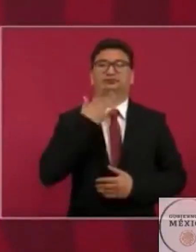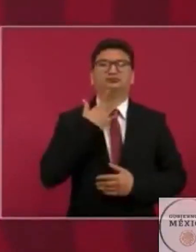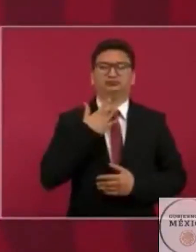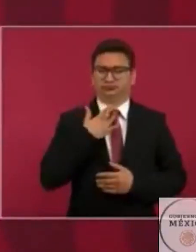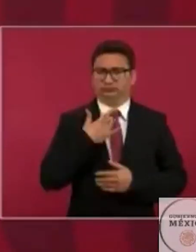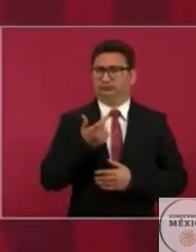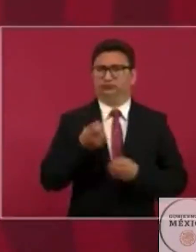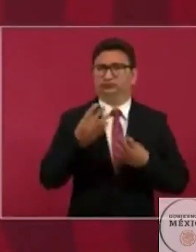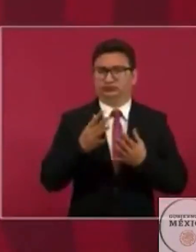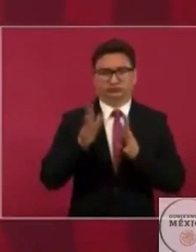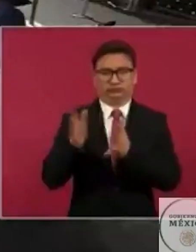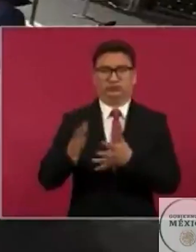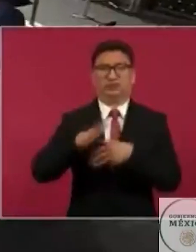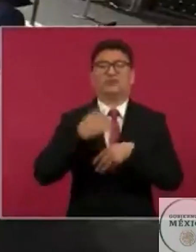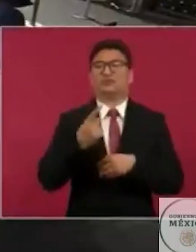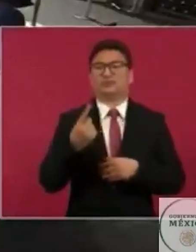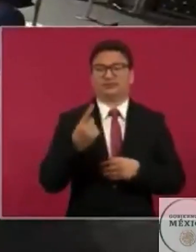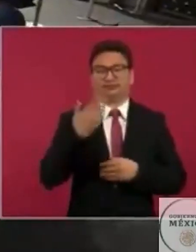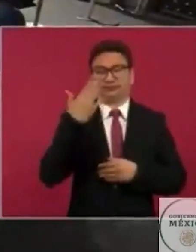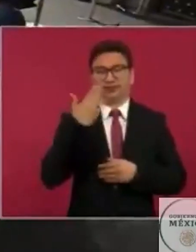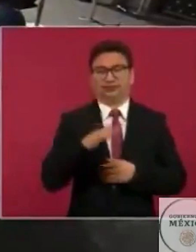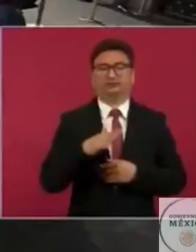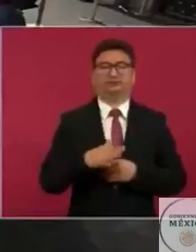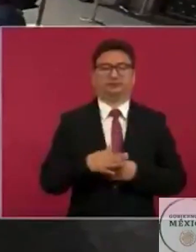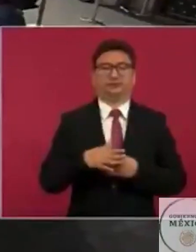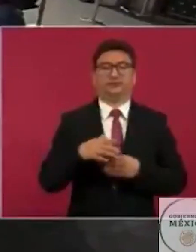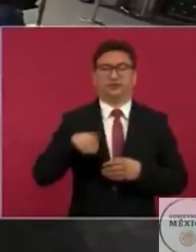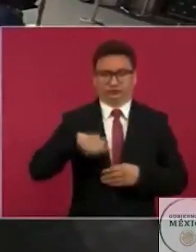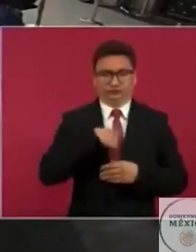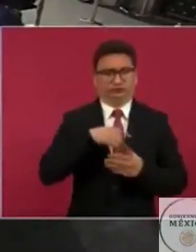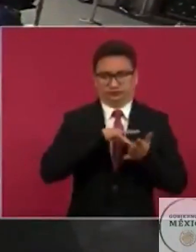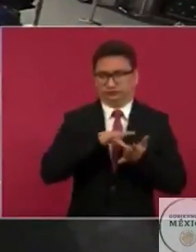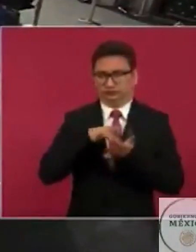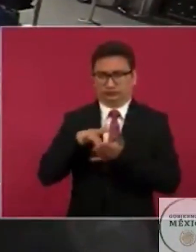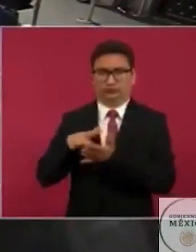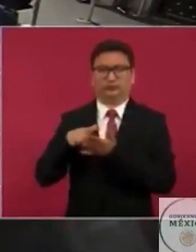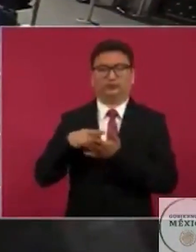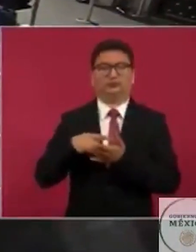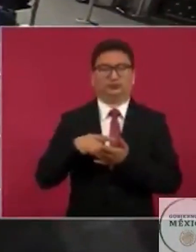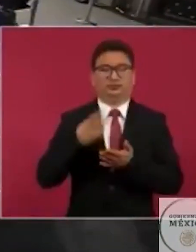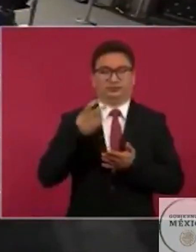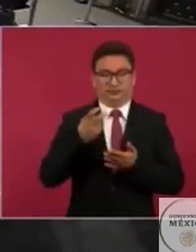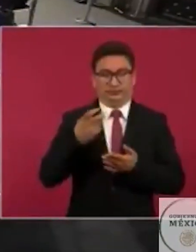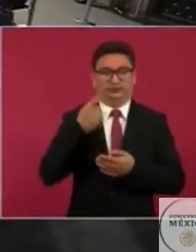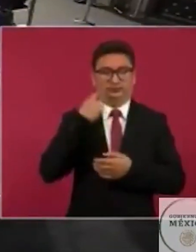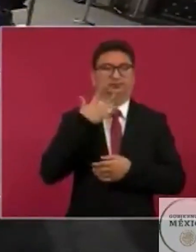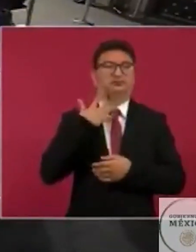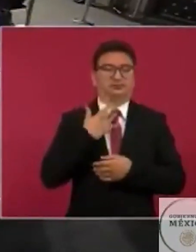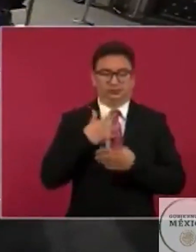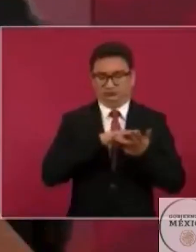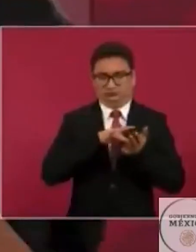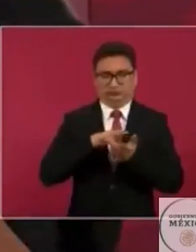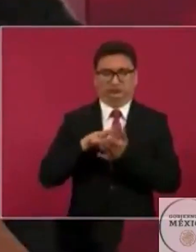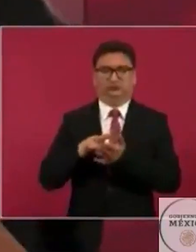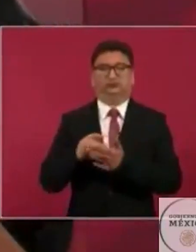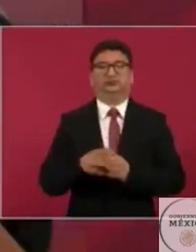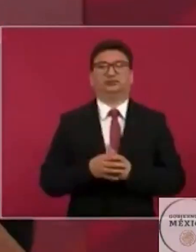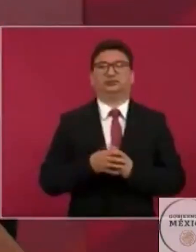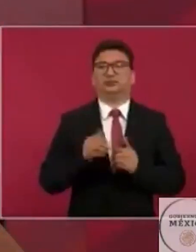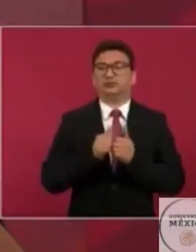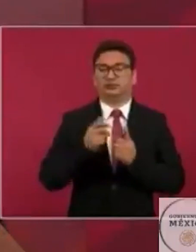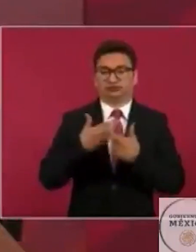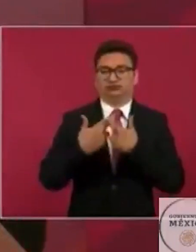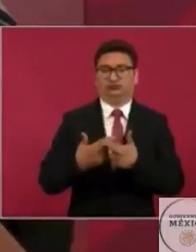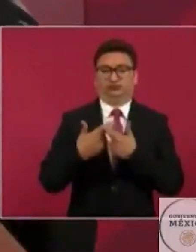porque se compensan los subsidios que estamos dando a la gasolina con